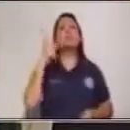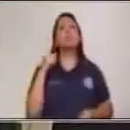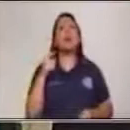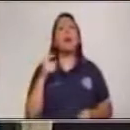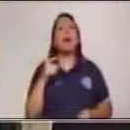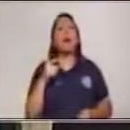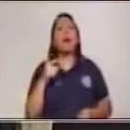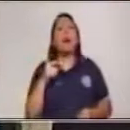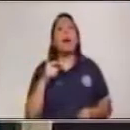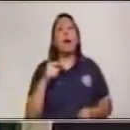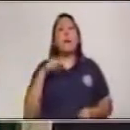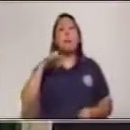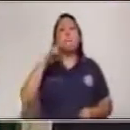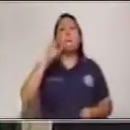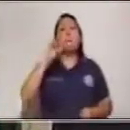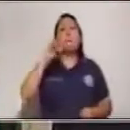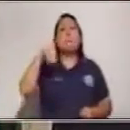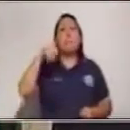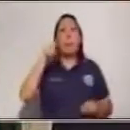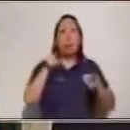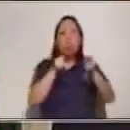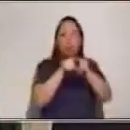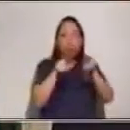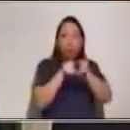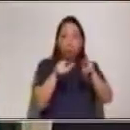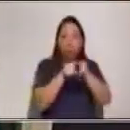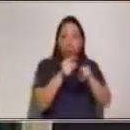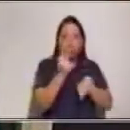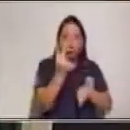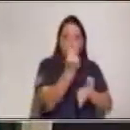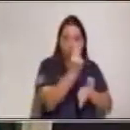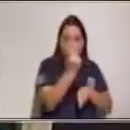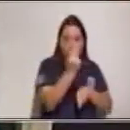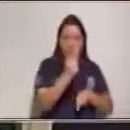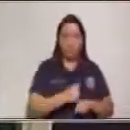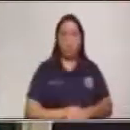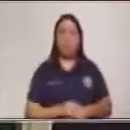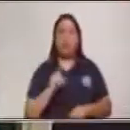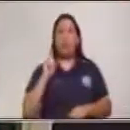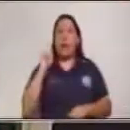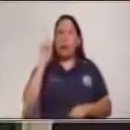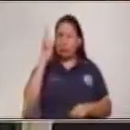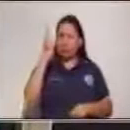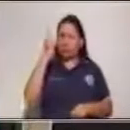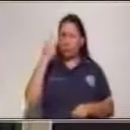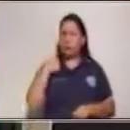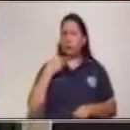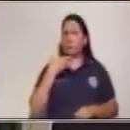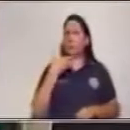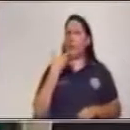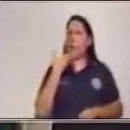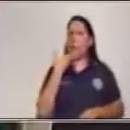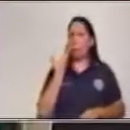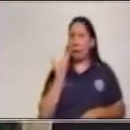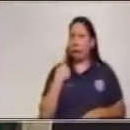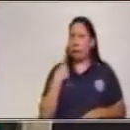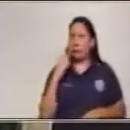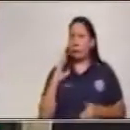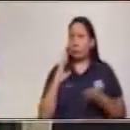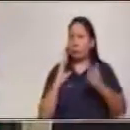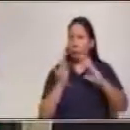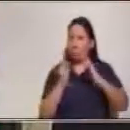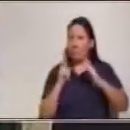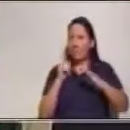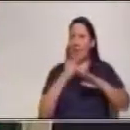factores primos de cada uno de estos números, que en principio es muy similar al procedimiento